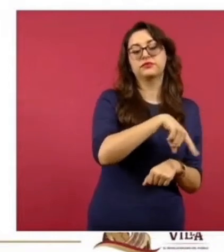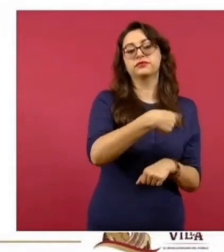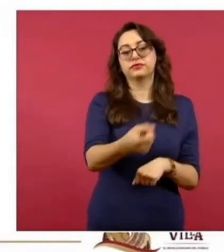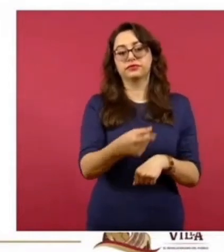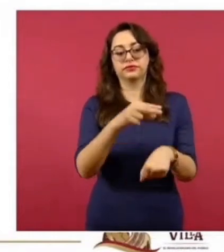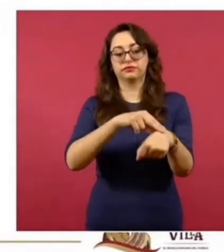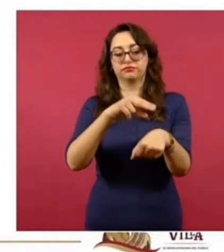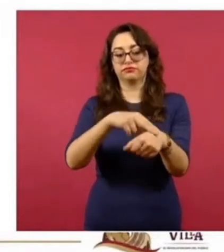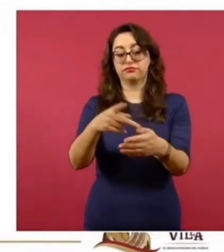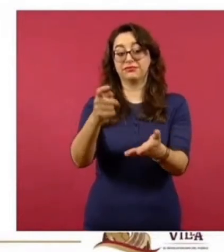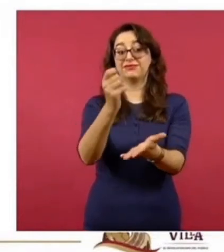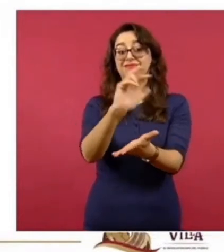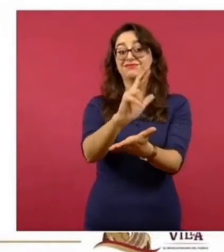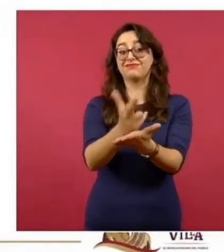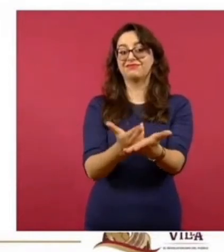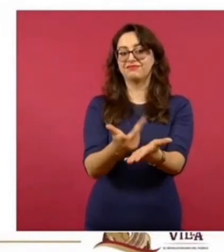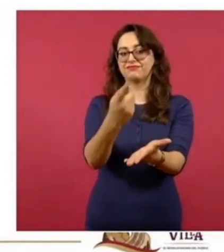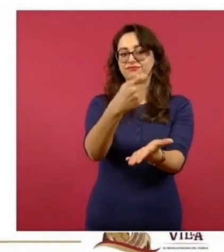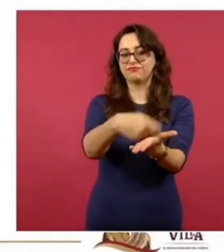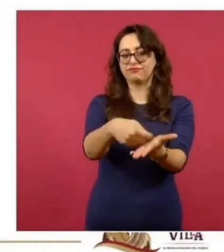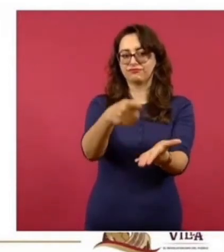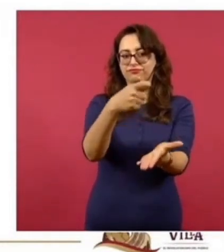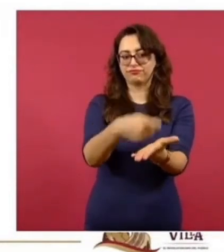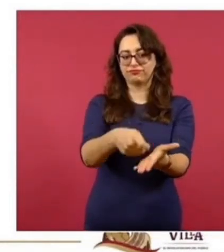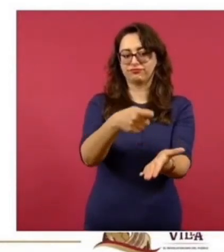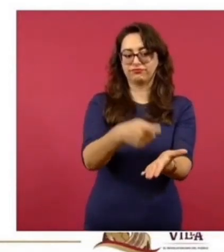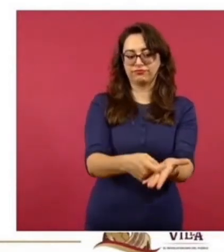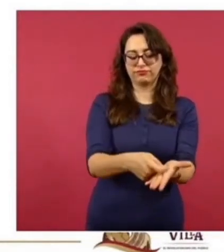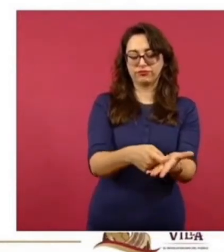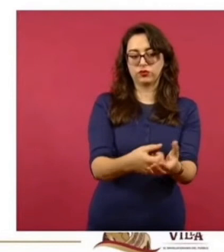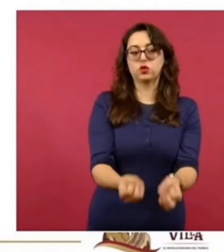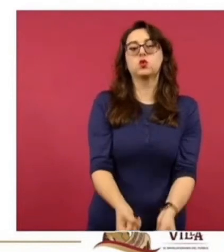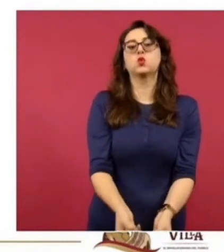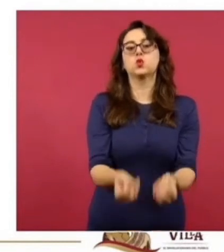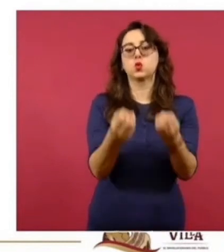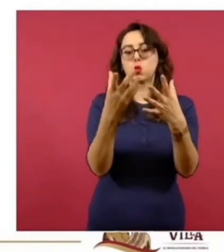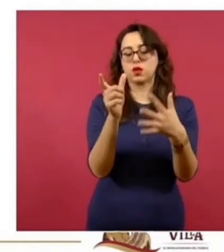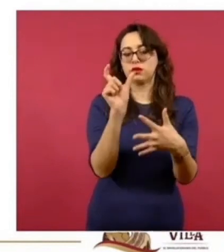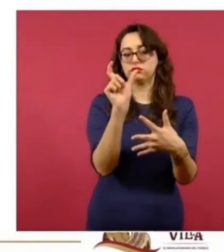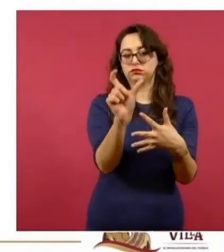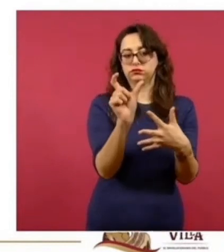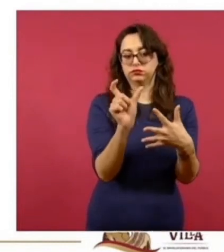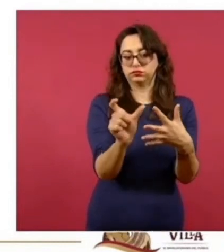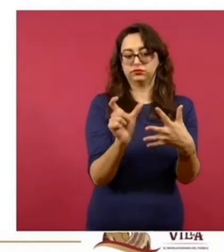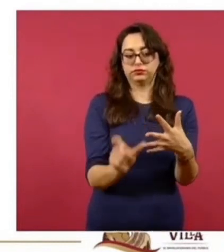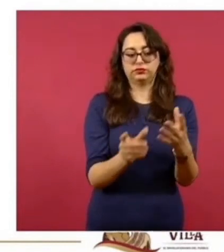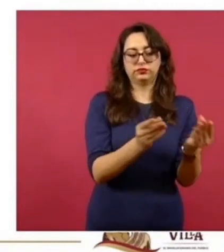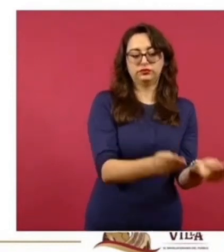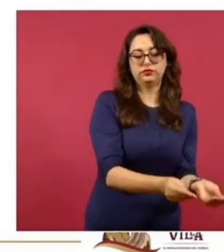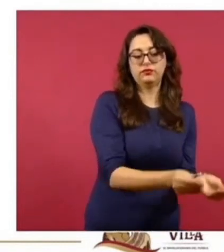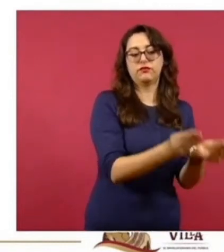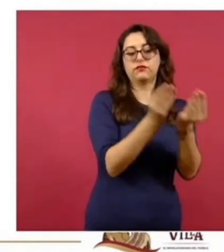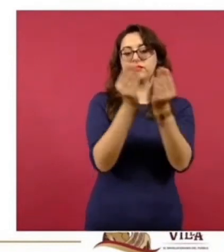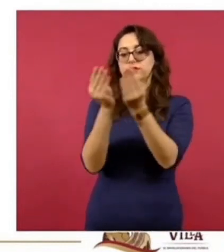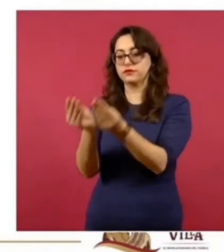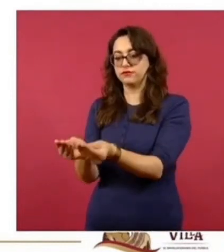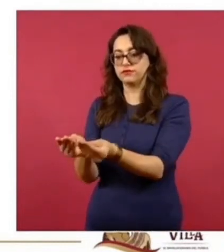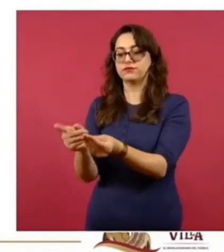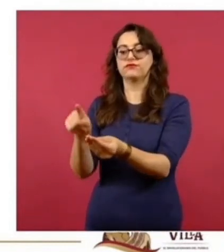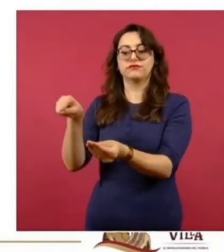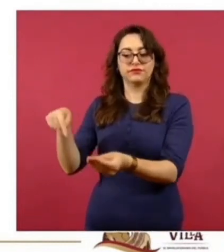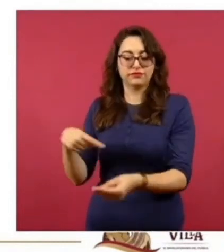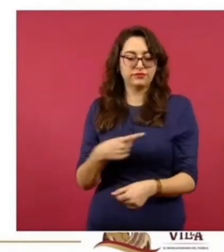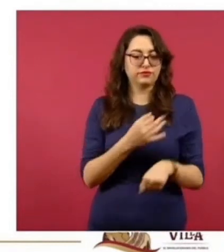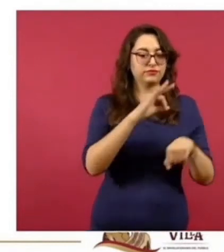paciente, prescribe el medicamento terapéutico oportuno, se determinan las piezas requeridas a través de la receta, la cual se lleva a la farmacia